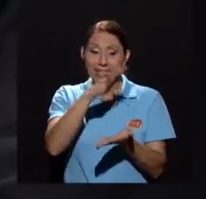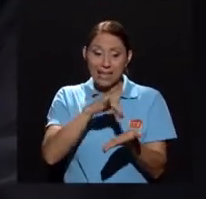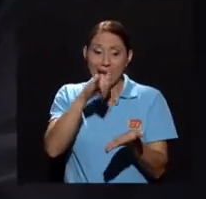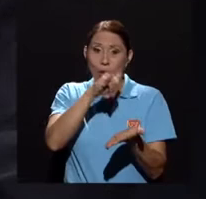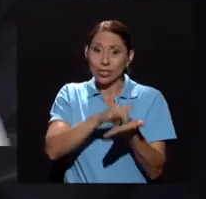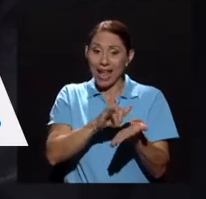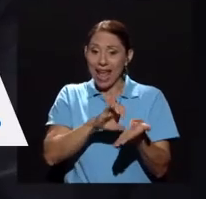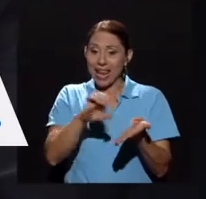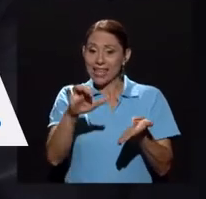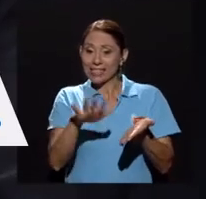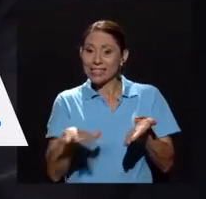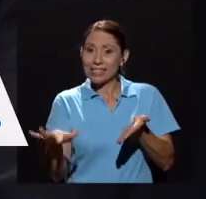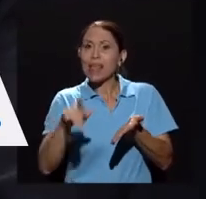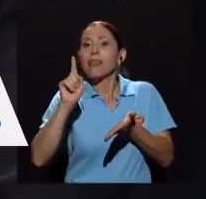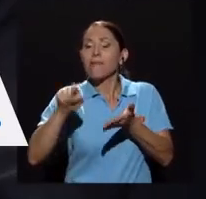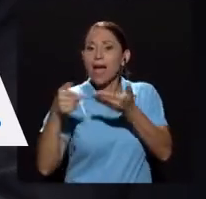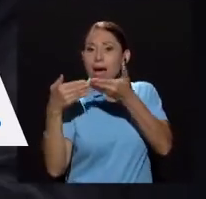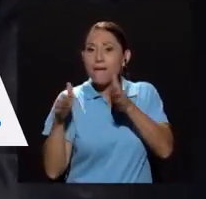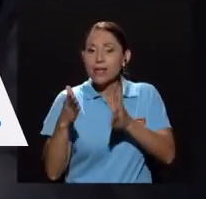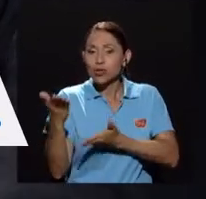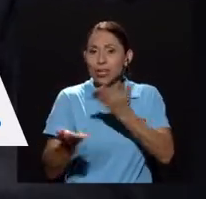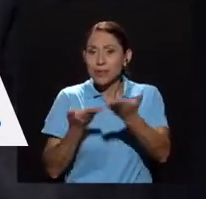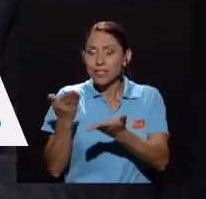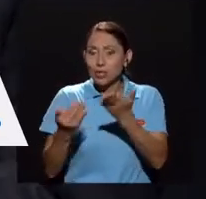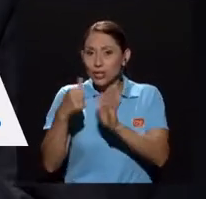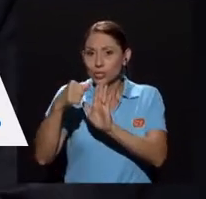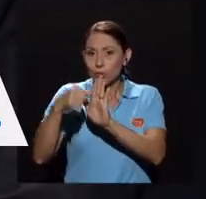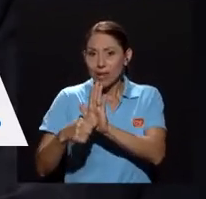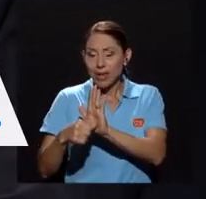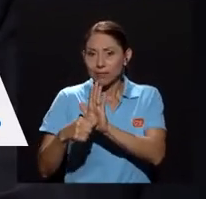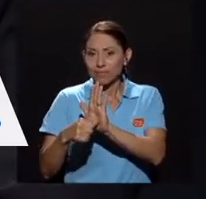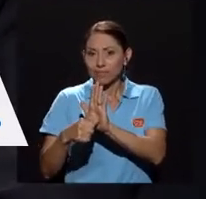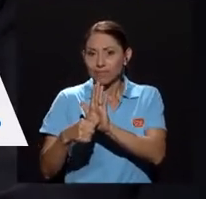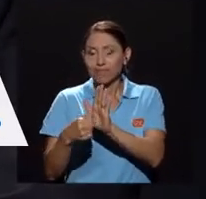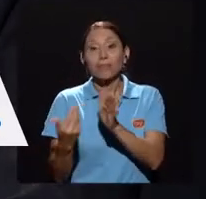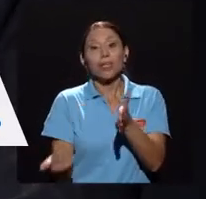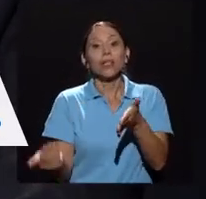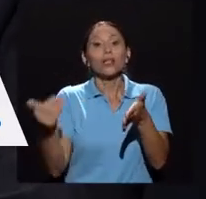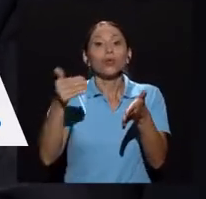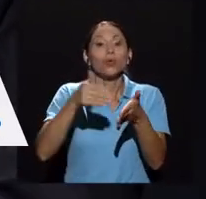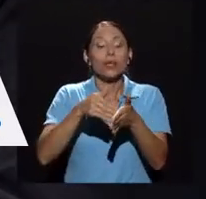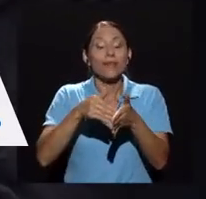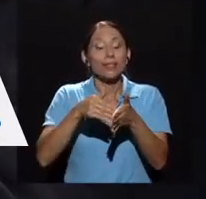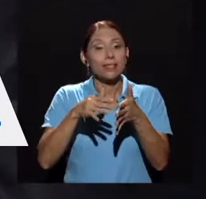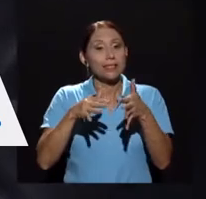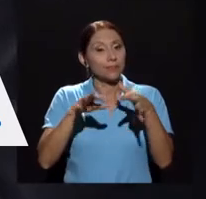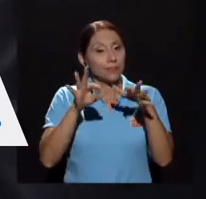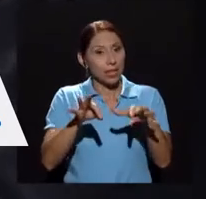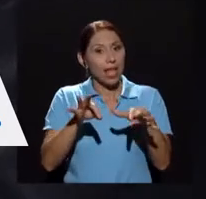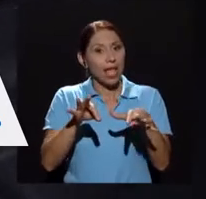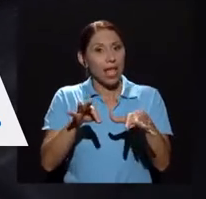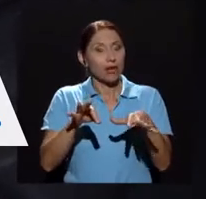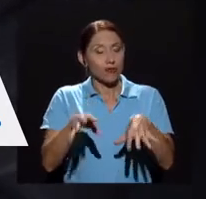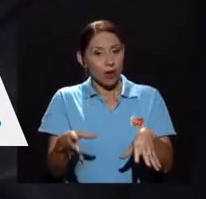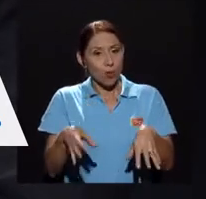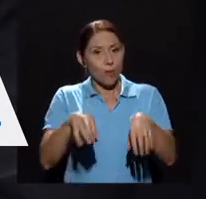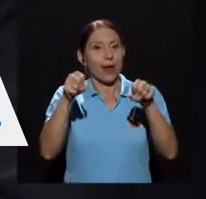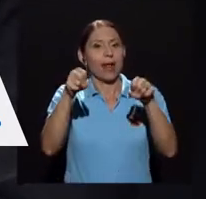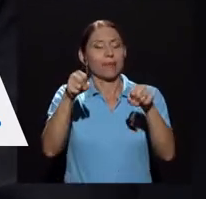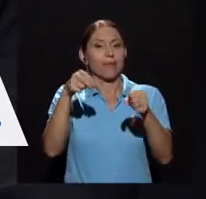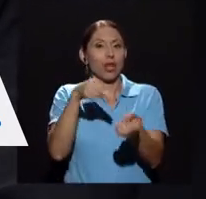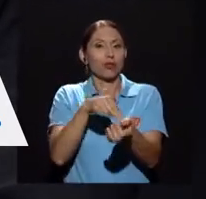que tener un servicio de cirugía y recuperar el el hospital central ahora calderón guardia